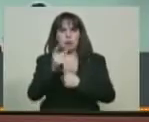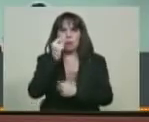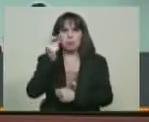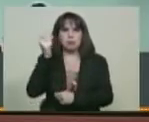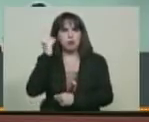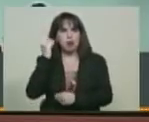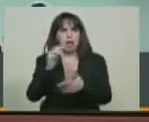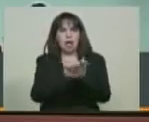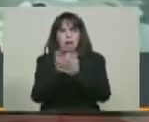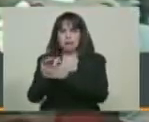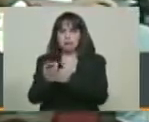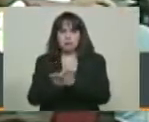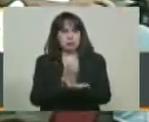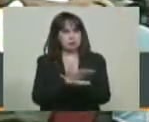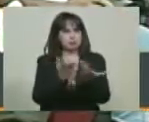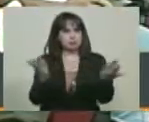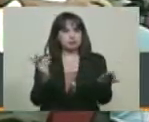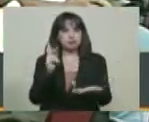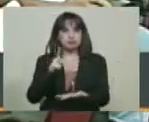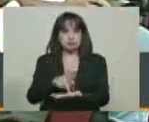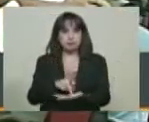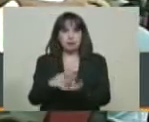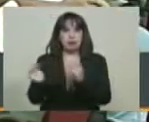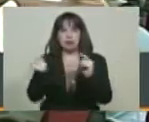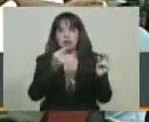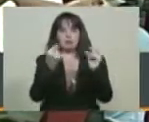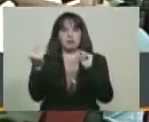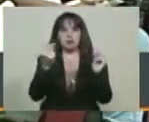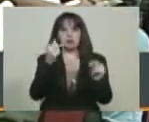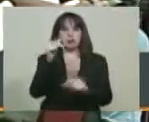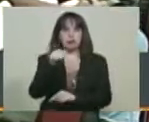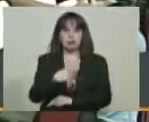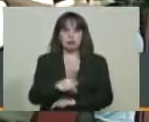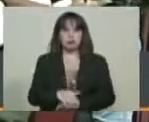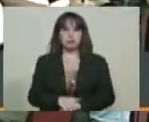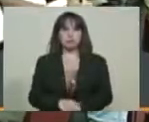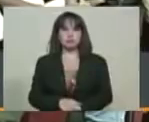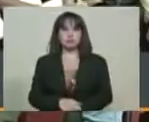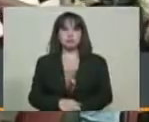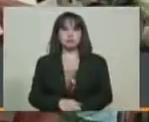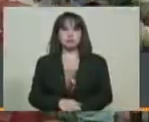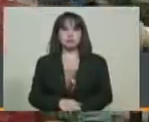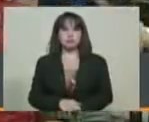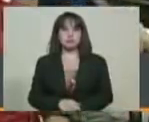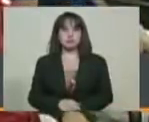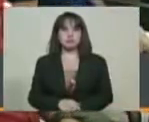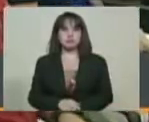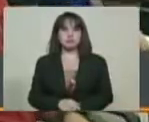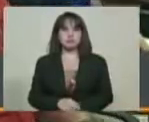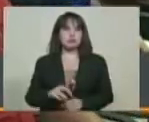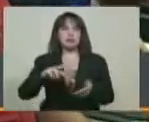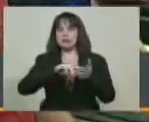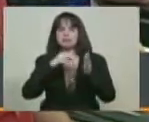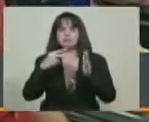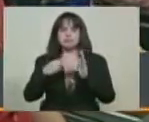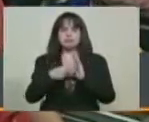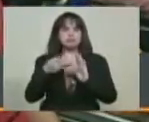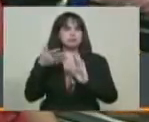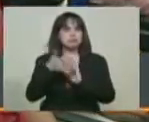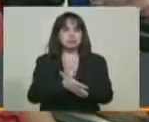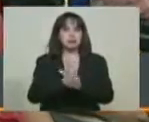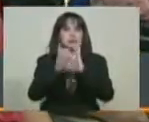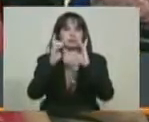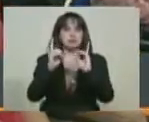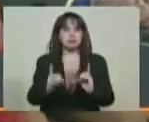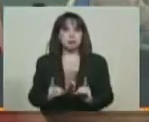compañeros, de las deliberaciones de hoy, de las definiciones, de las